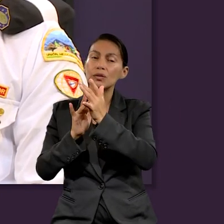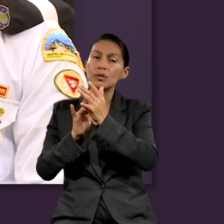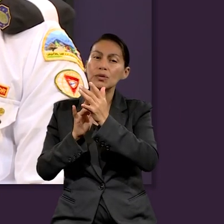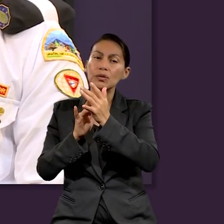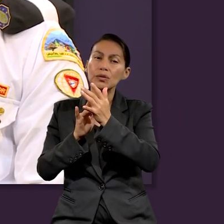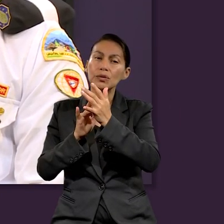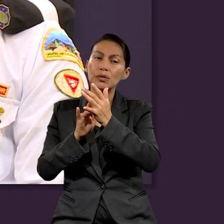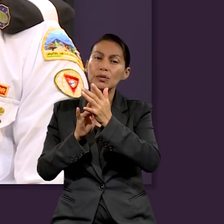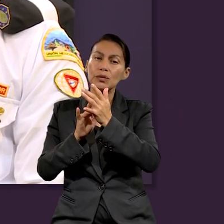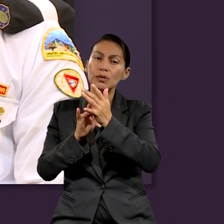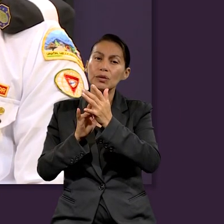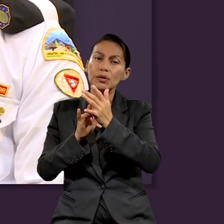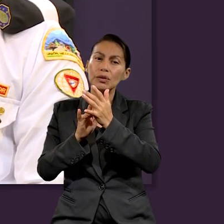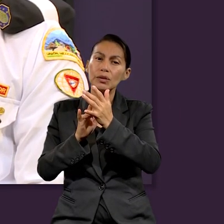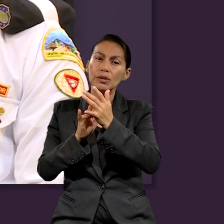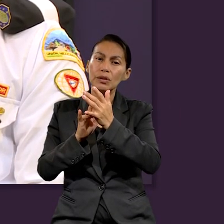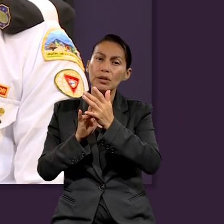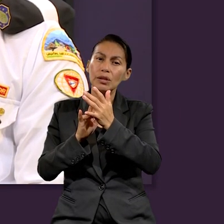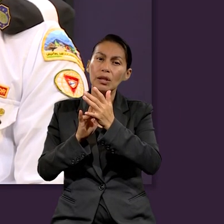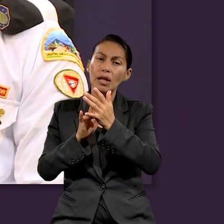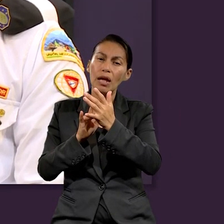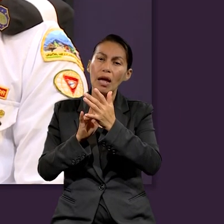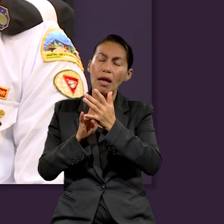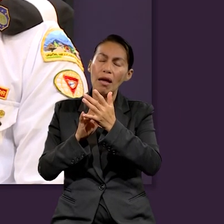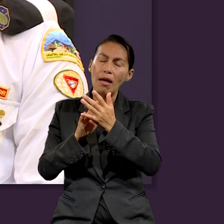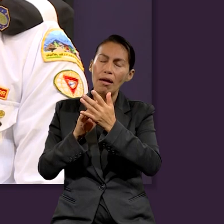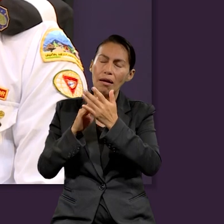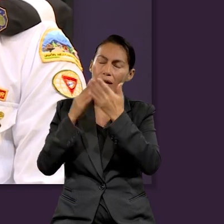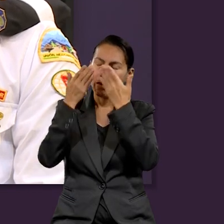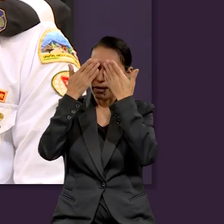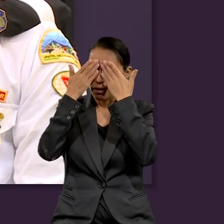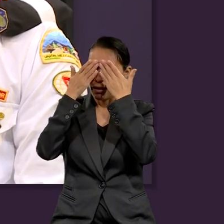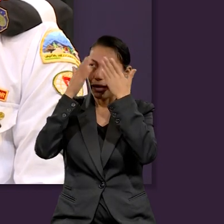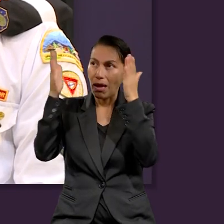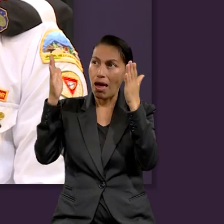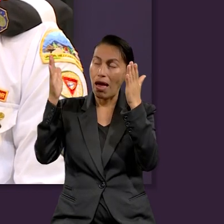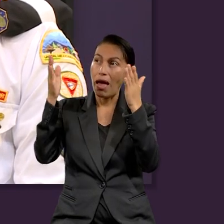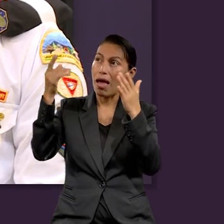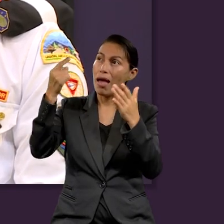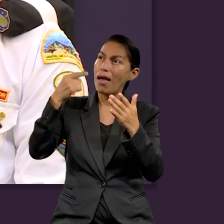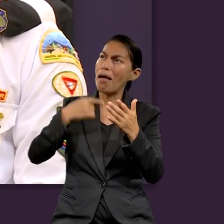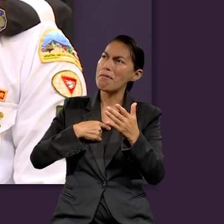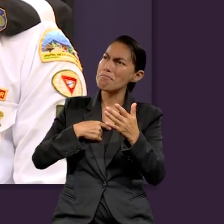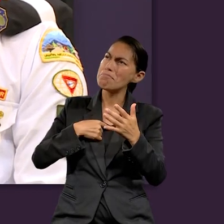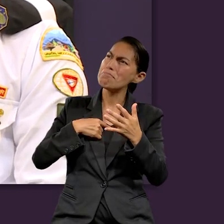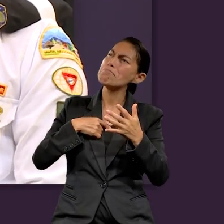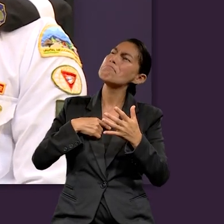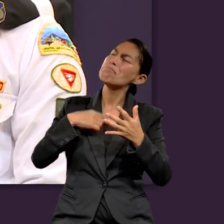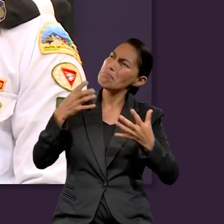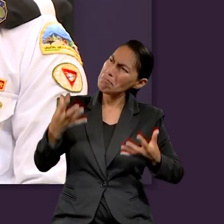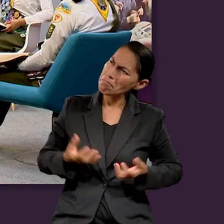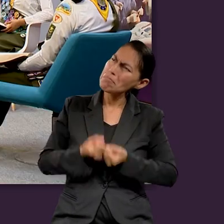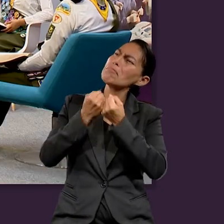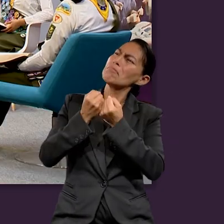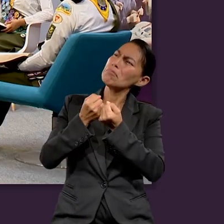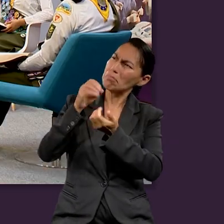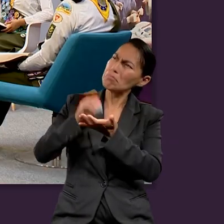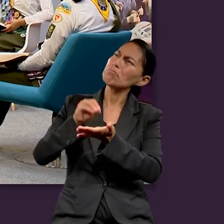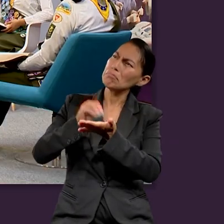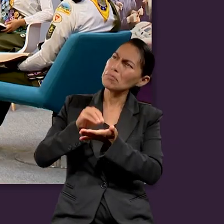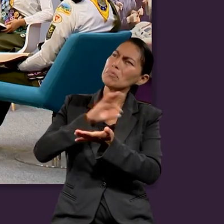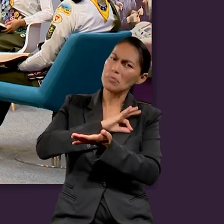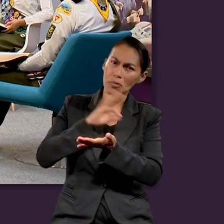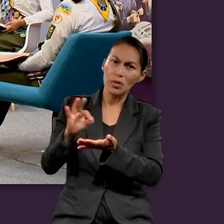intentando hacernos ver y entender a nosotros que podemos ser salvos todavía una vez que